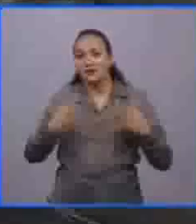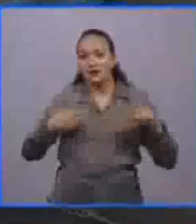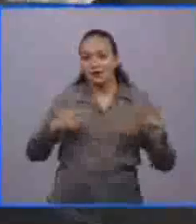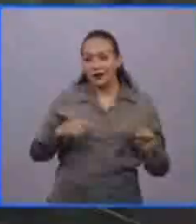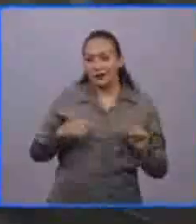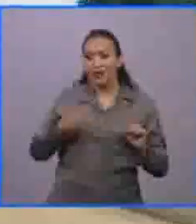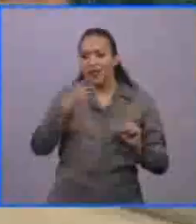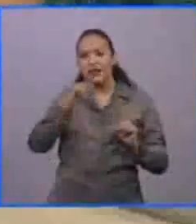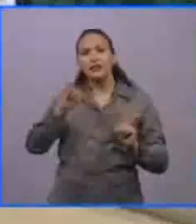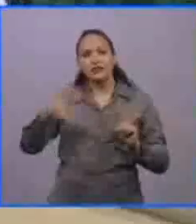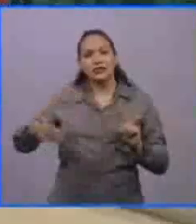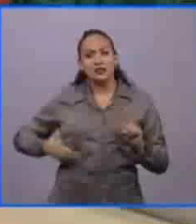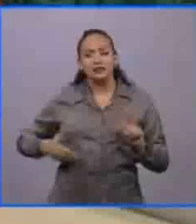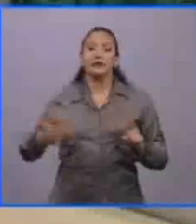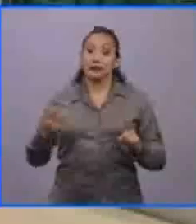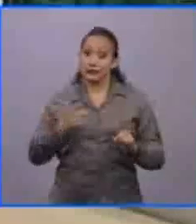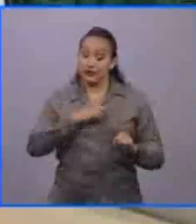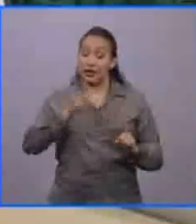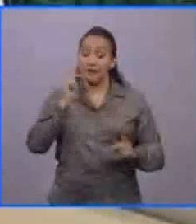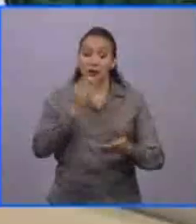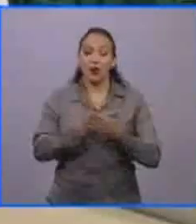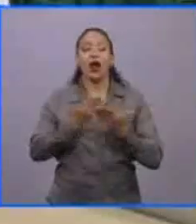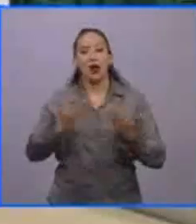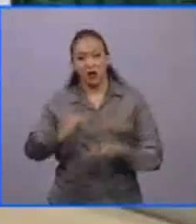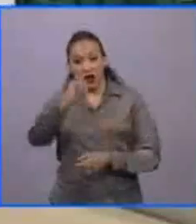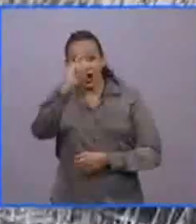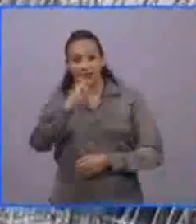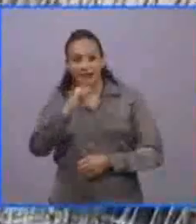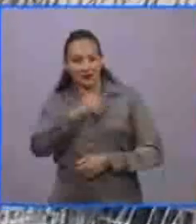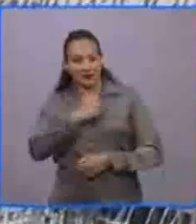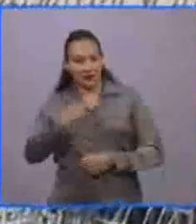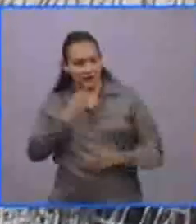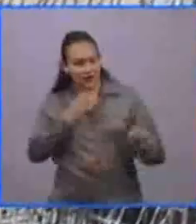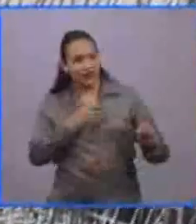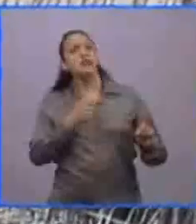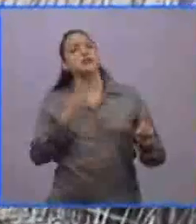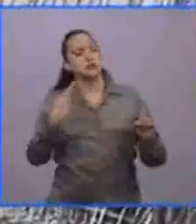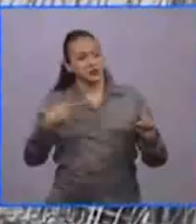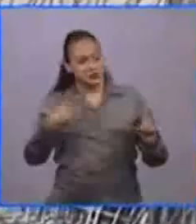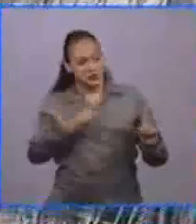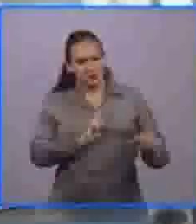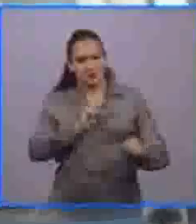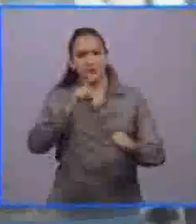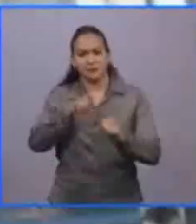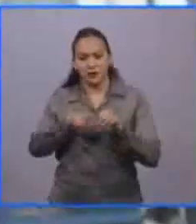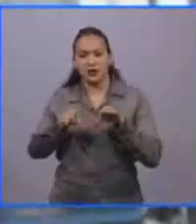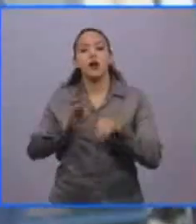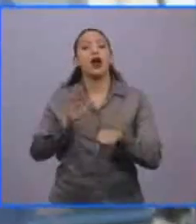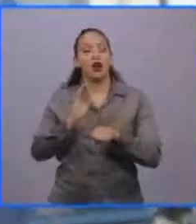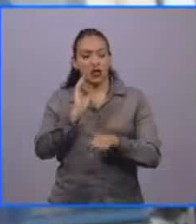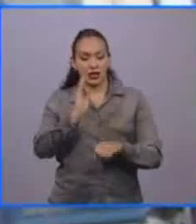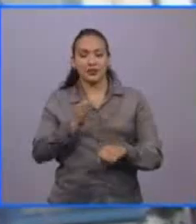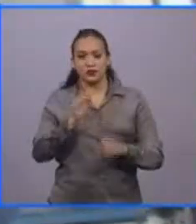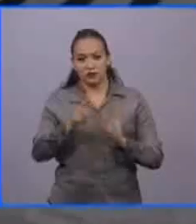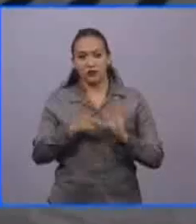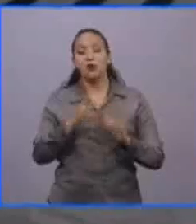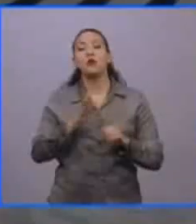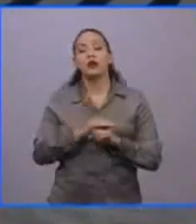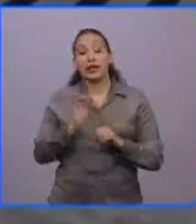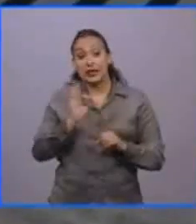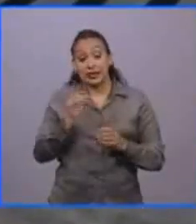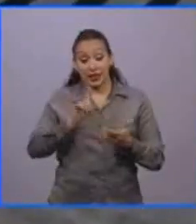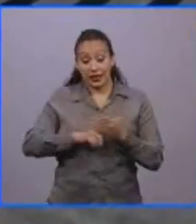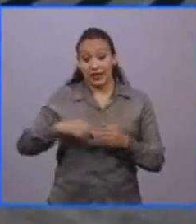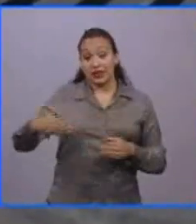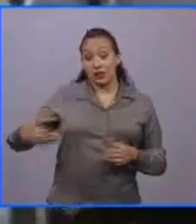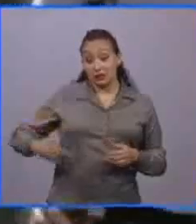obligado a probar. Dicho artículo obliga al patrón a reintegrar a su empleo al trabajador que sufrió un riesgo de trabajo siempre que esté